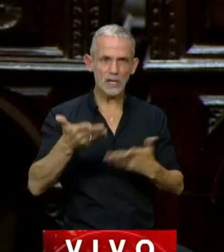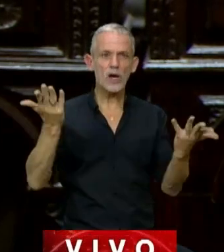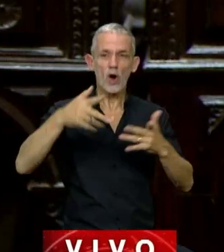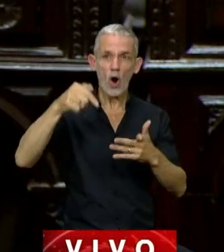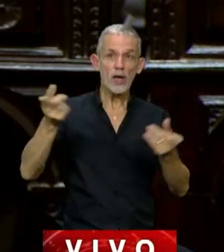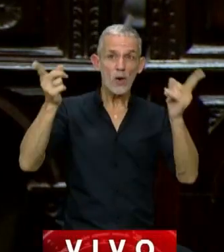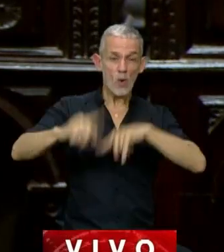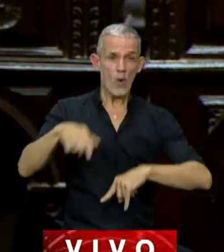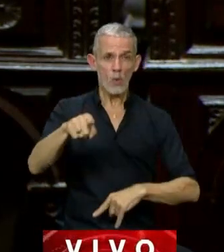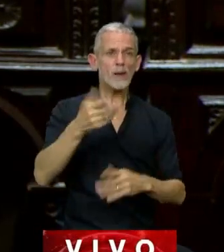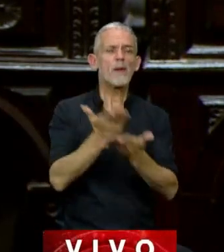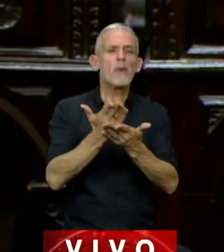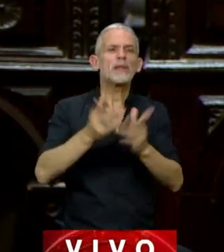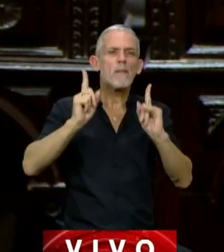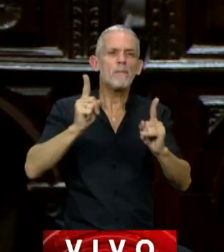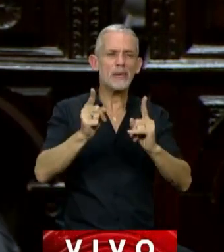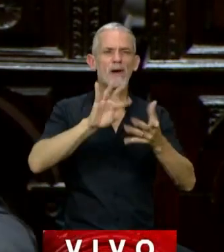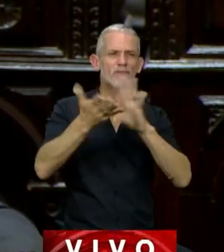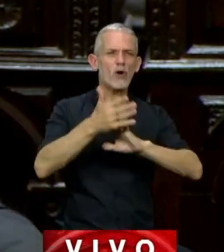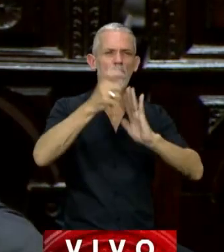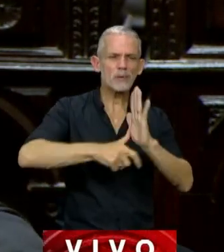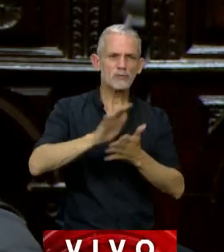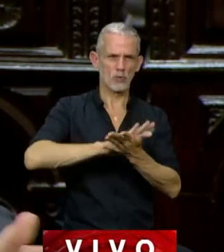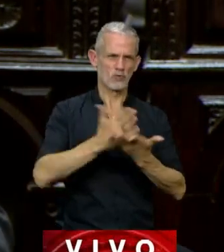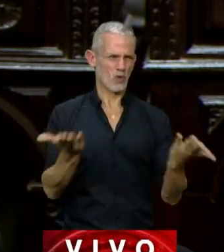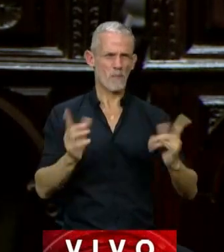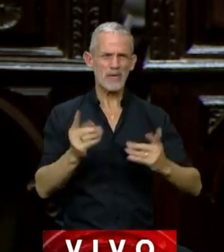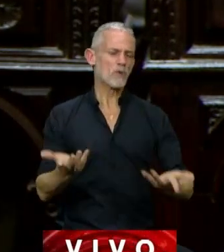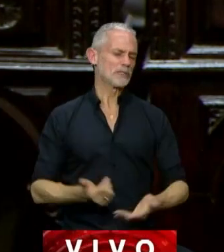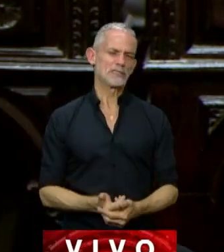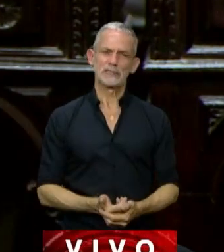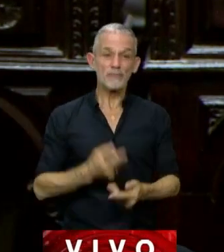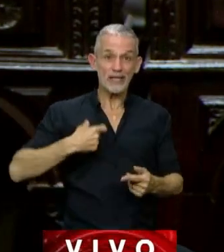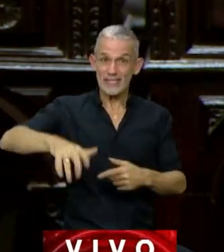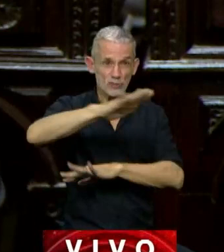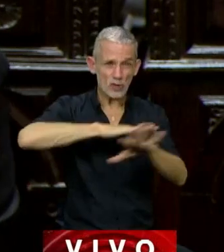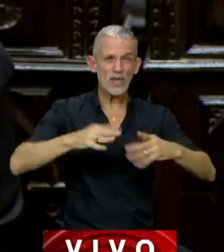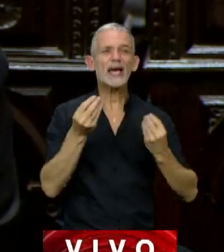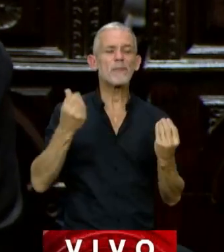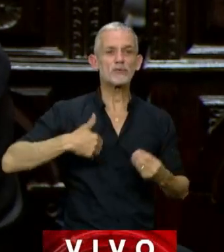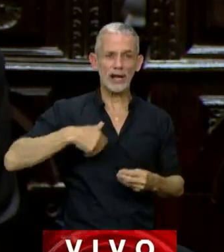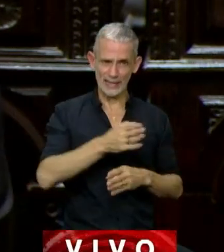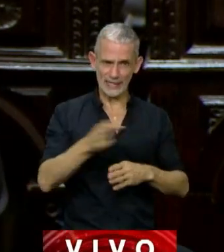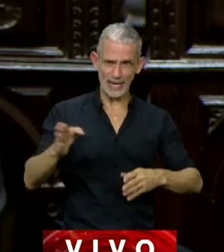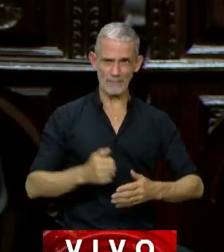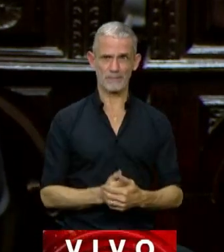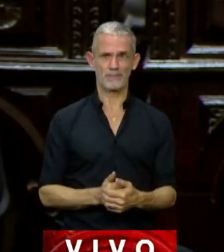que hoy vuelven a proponernos las mismas recetas. Y en términos sociales, ¿qué le sucedió a la